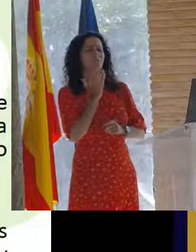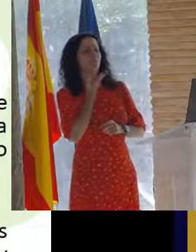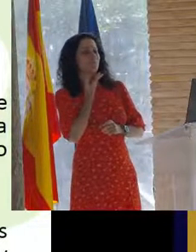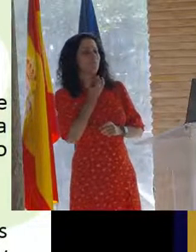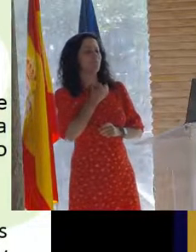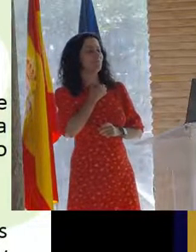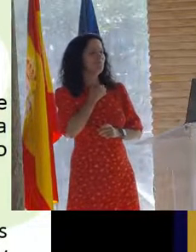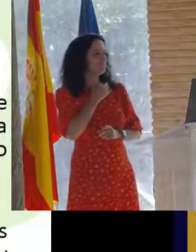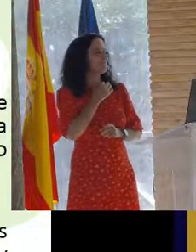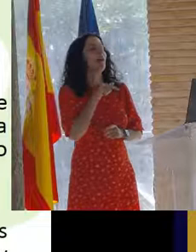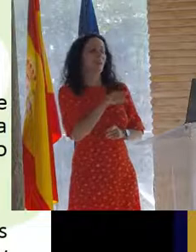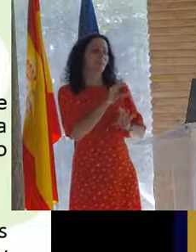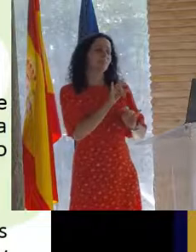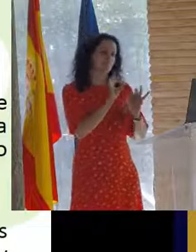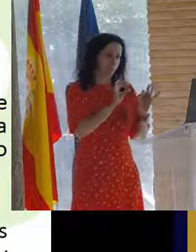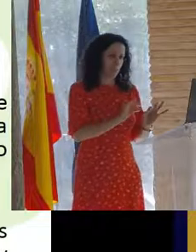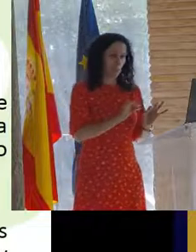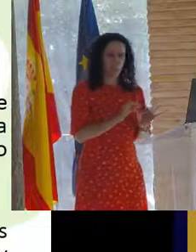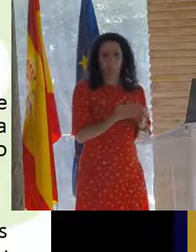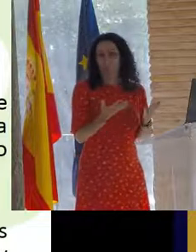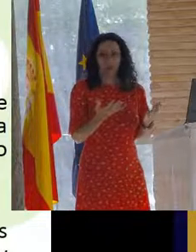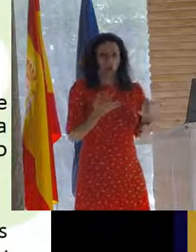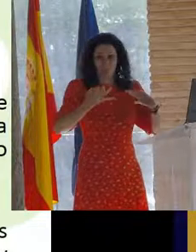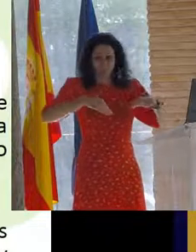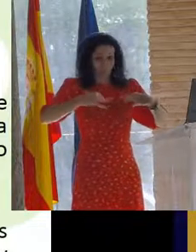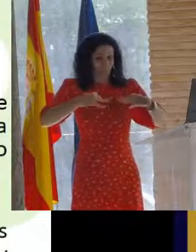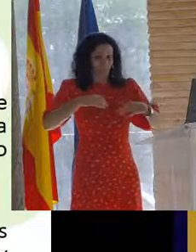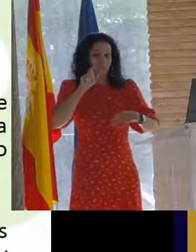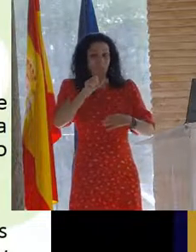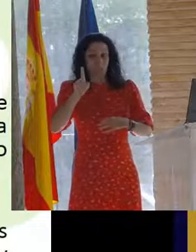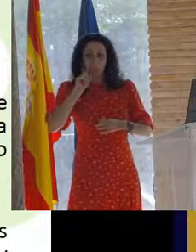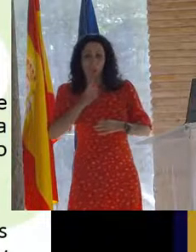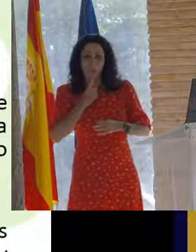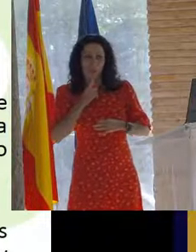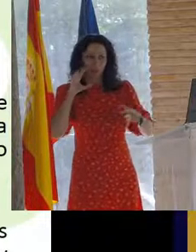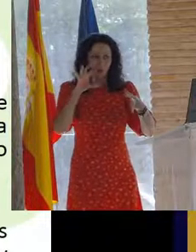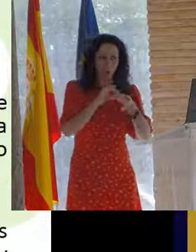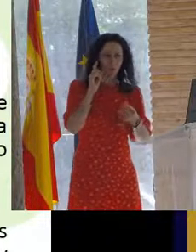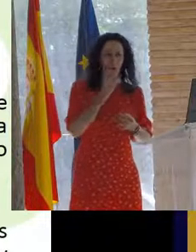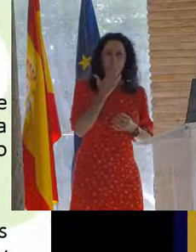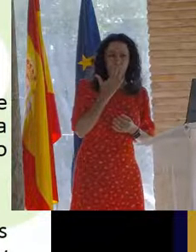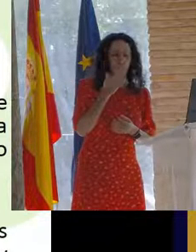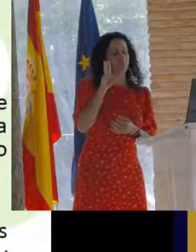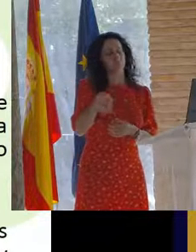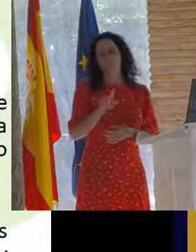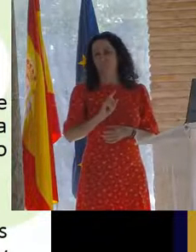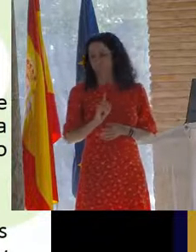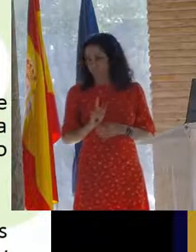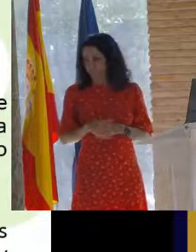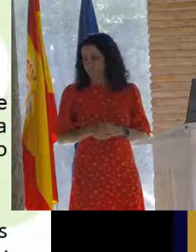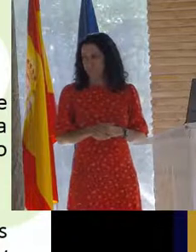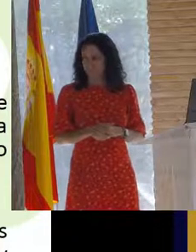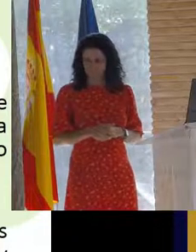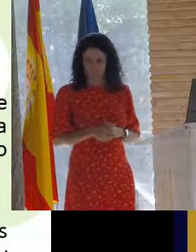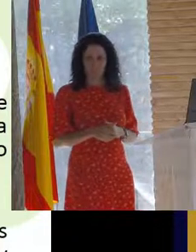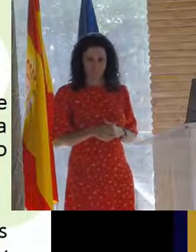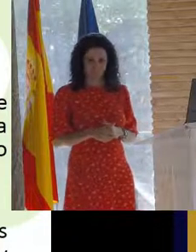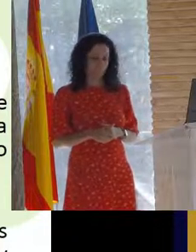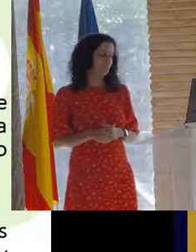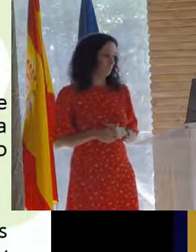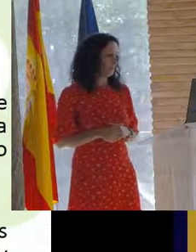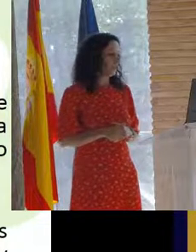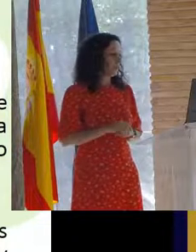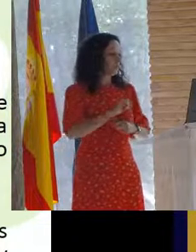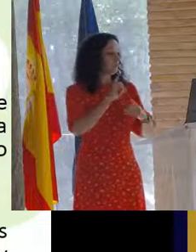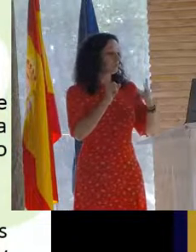Hay personas que dicen que son mudas porque tienen afectadas el aparato fonador las cuerdas vocales Entonces sí pero no tiene por qué ser sorda Pues lo mismo